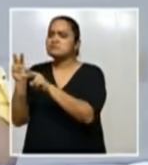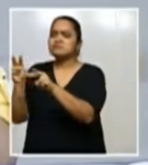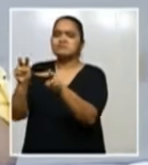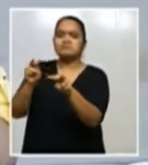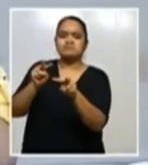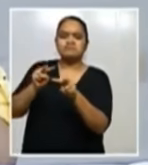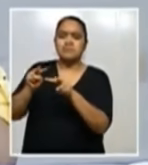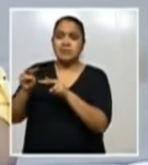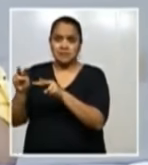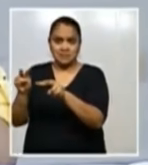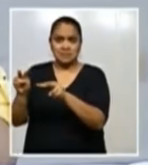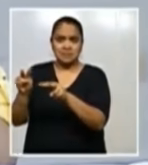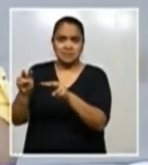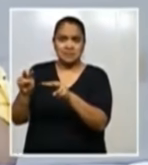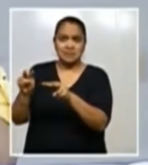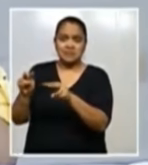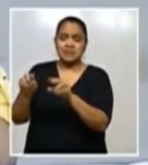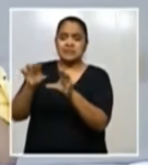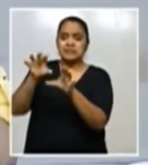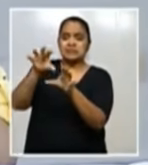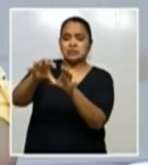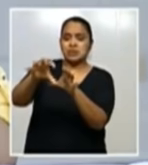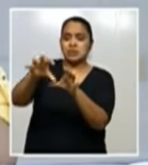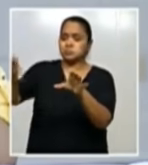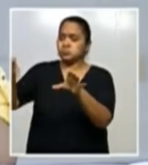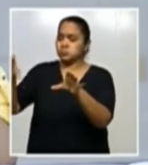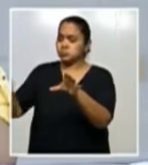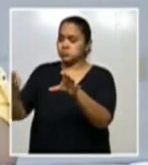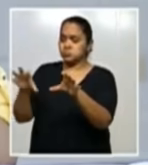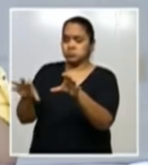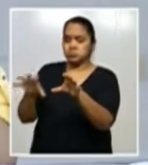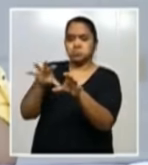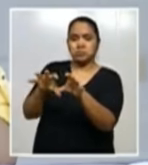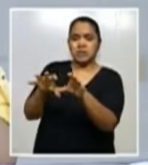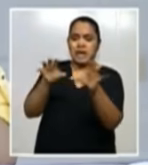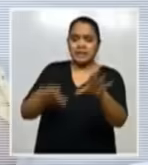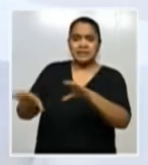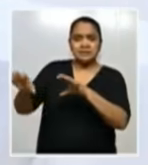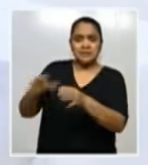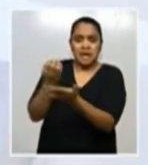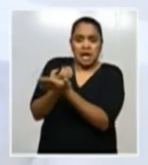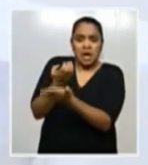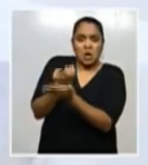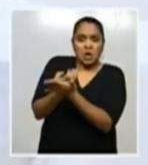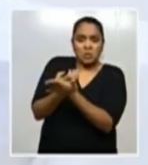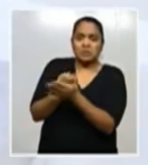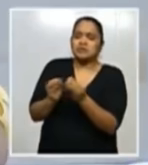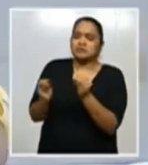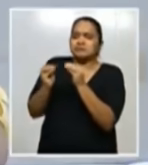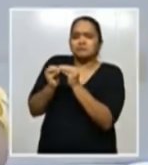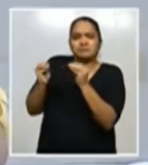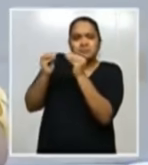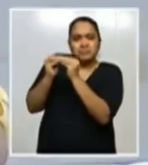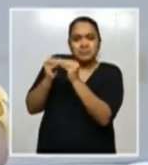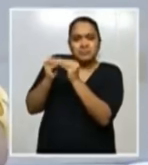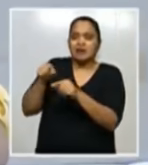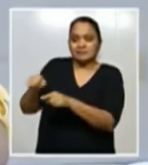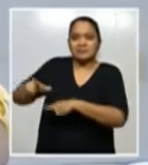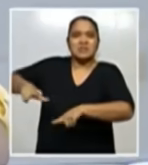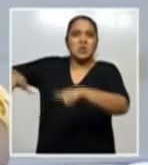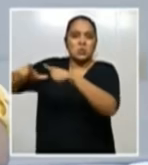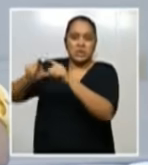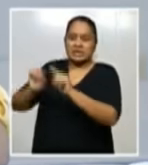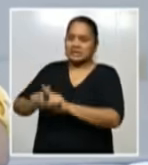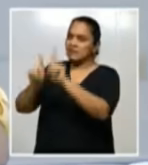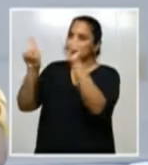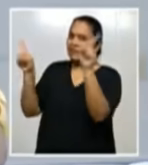en porciones o según el territorio algunas actividades económicas más pueden hacer más gestión que otras. Ya el día de hoy se